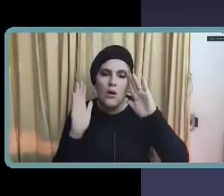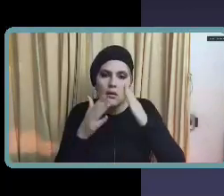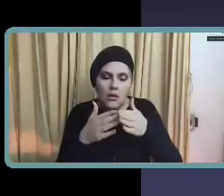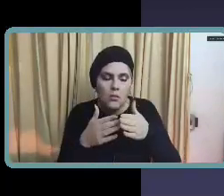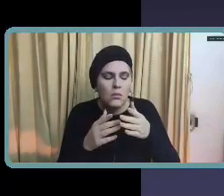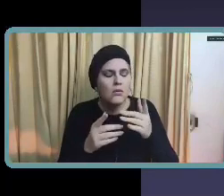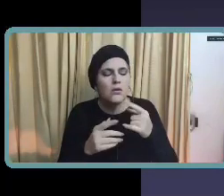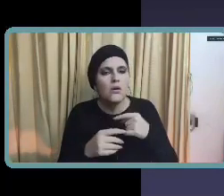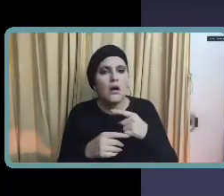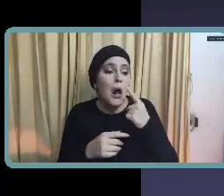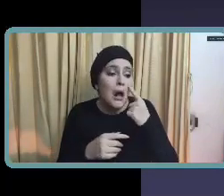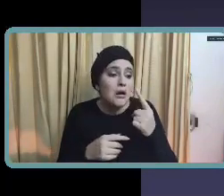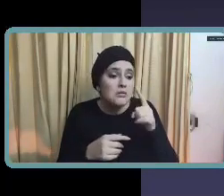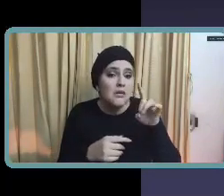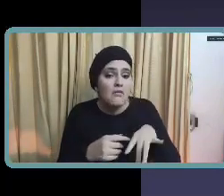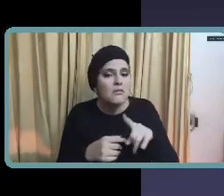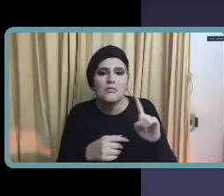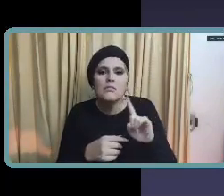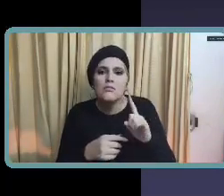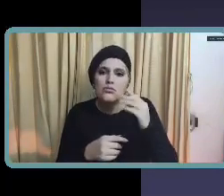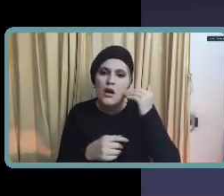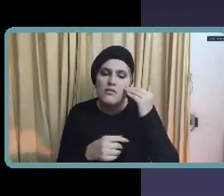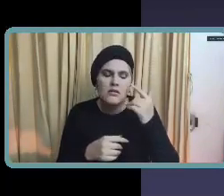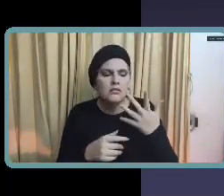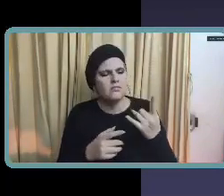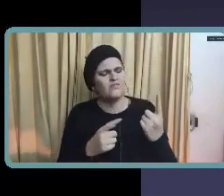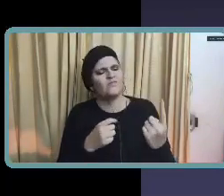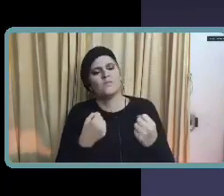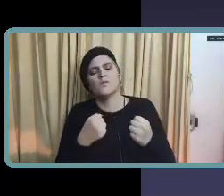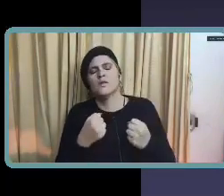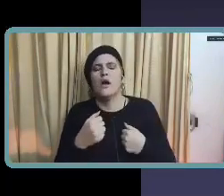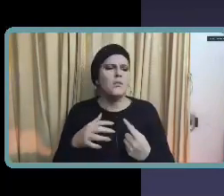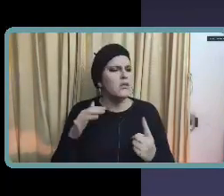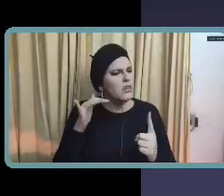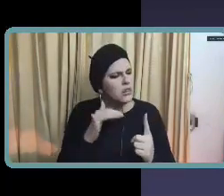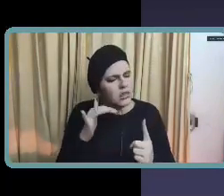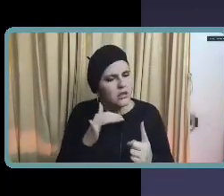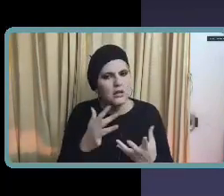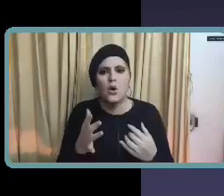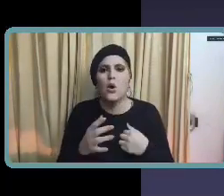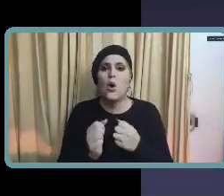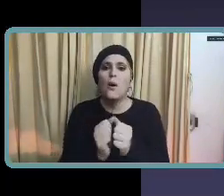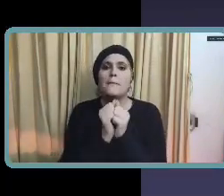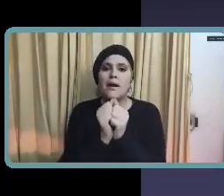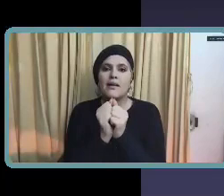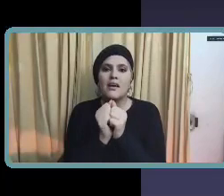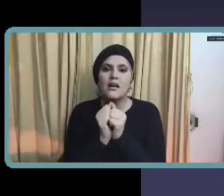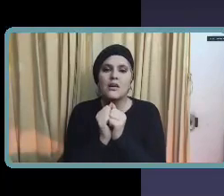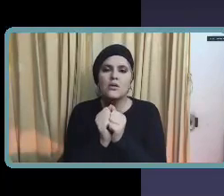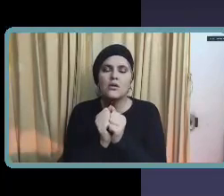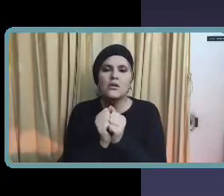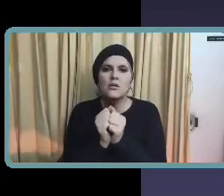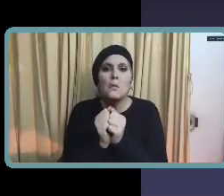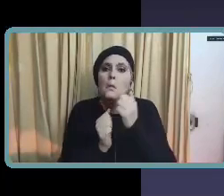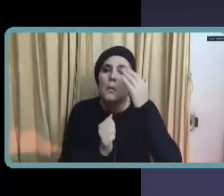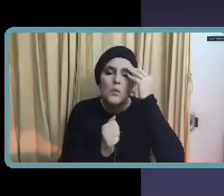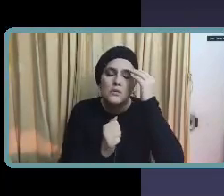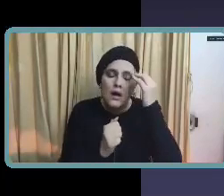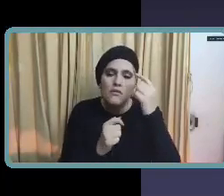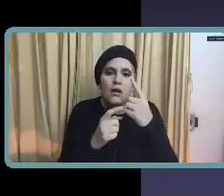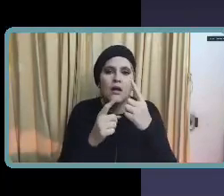y que lo que hace es para liberar las tensiones. O el compañero no sabe que de la neurodiversidad y lo molesta